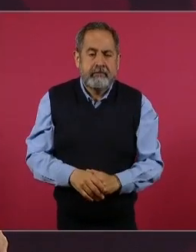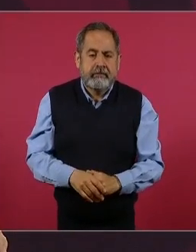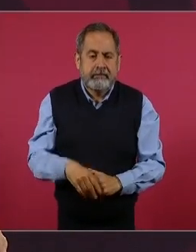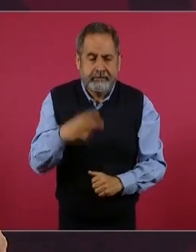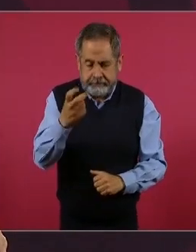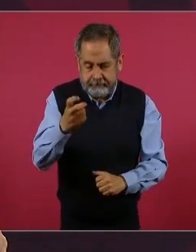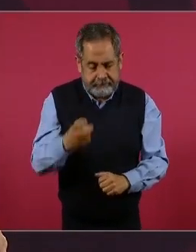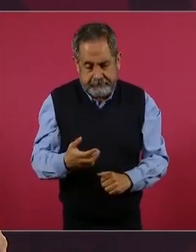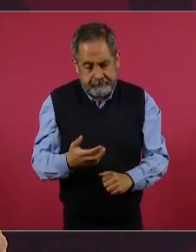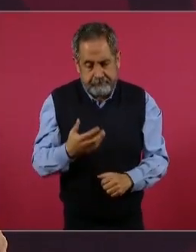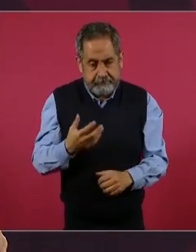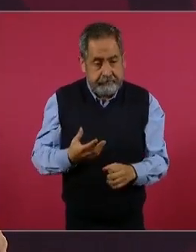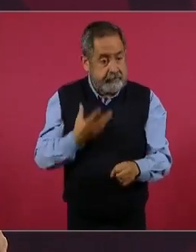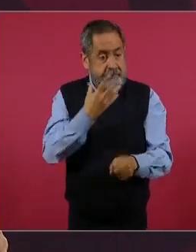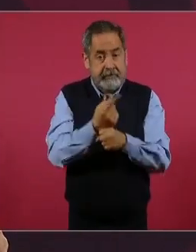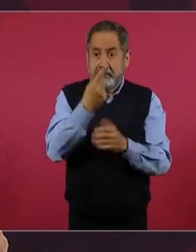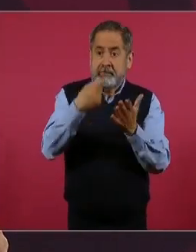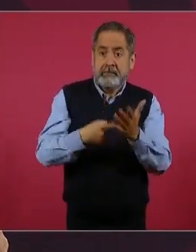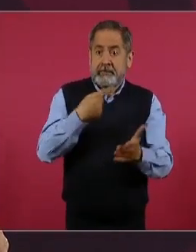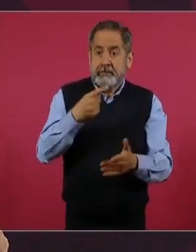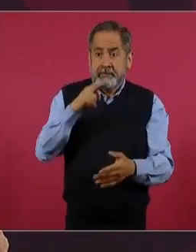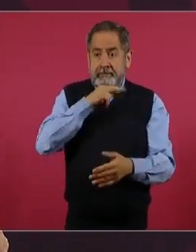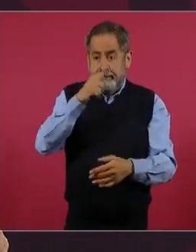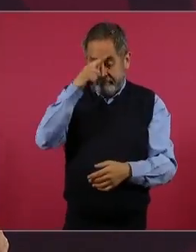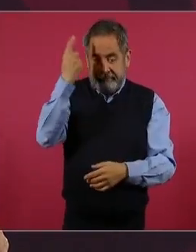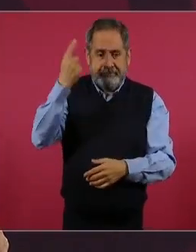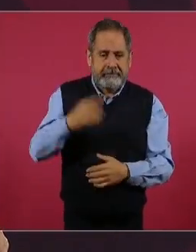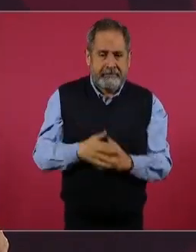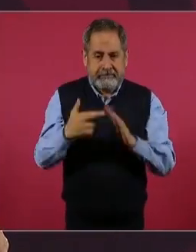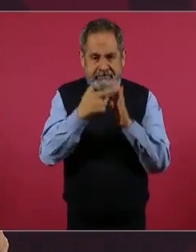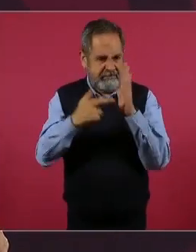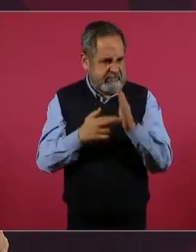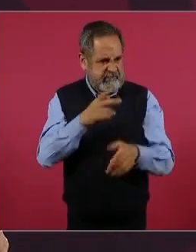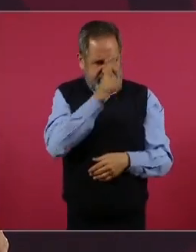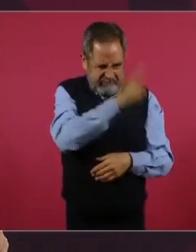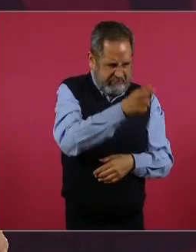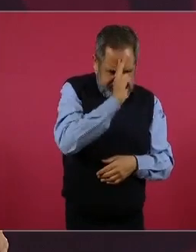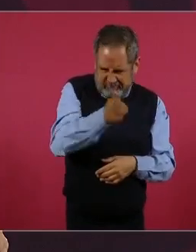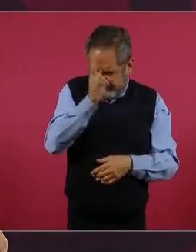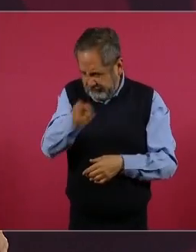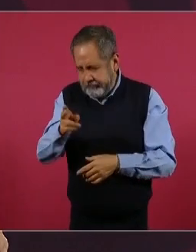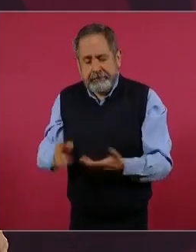Y eso no se arregla solo con medidas coercitivas.